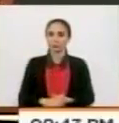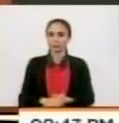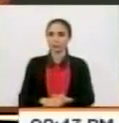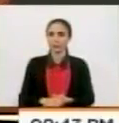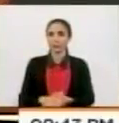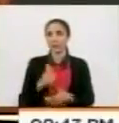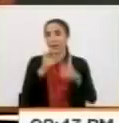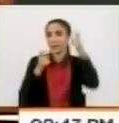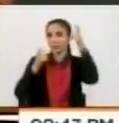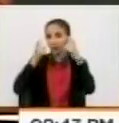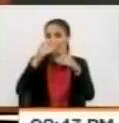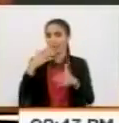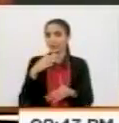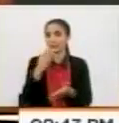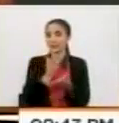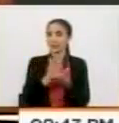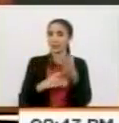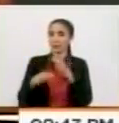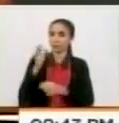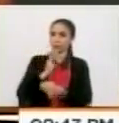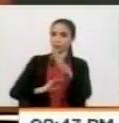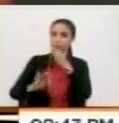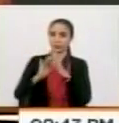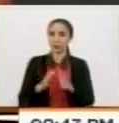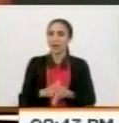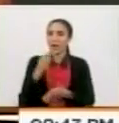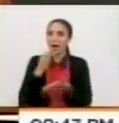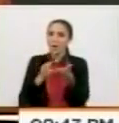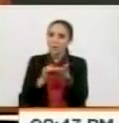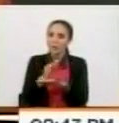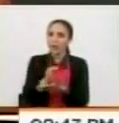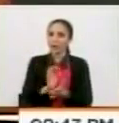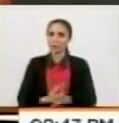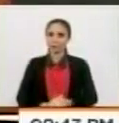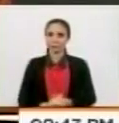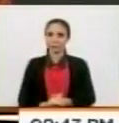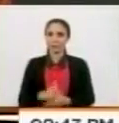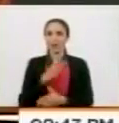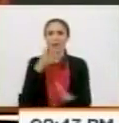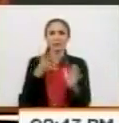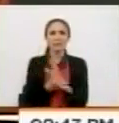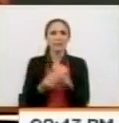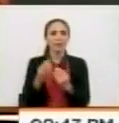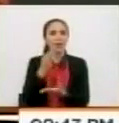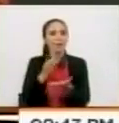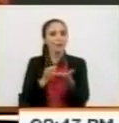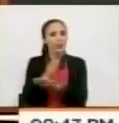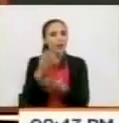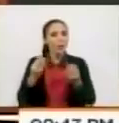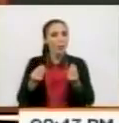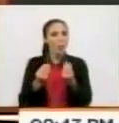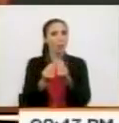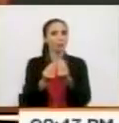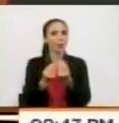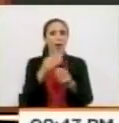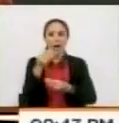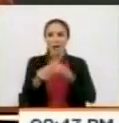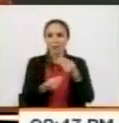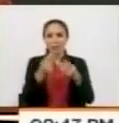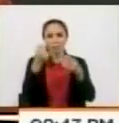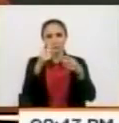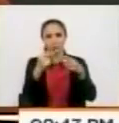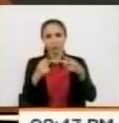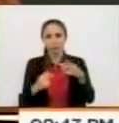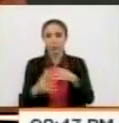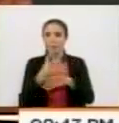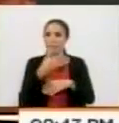La lealtad no solamente es, sí, mi comandante Chávez, sí, eso está listo, ¿no? La lealtad es hacer las cosas bien, hacerlas cada